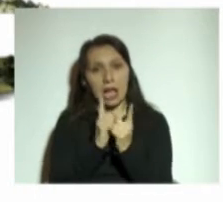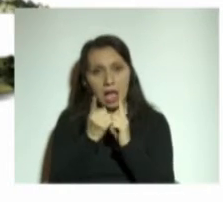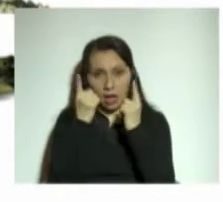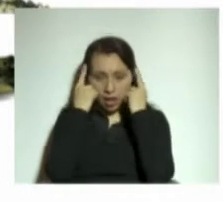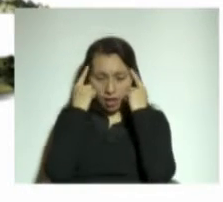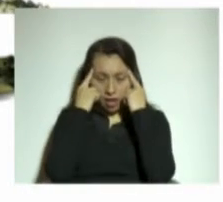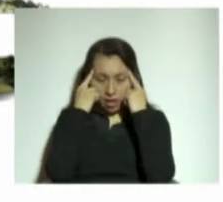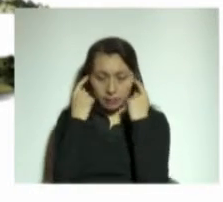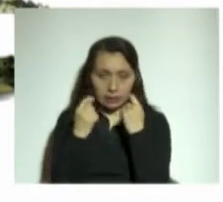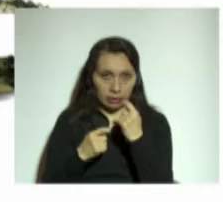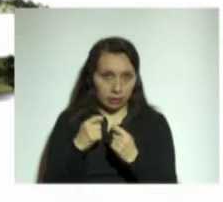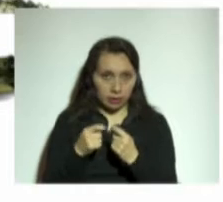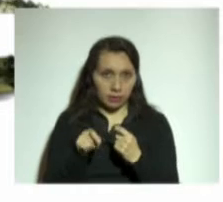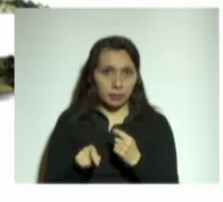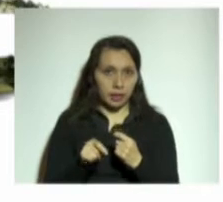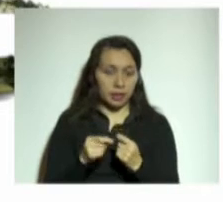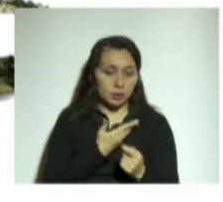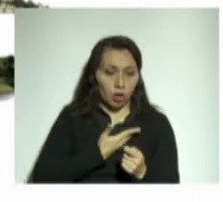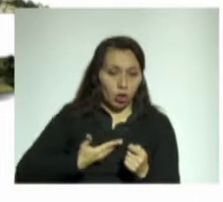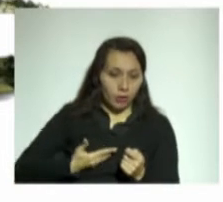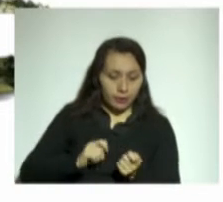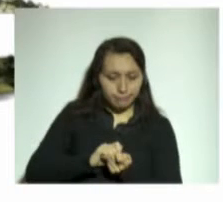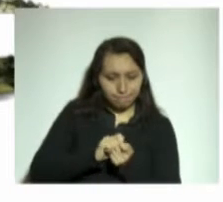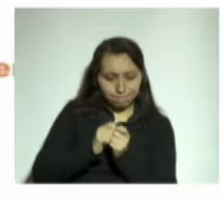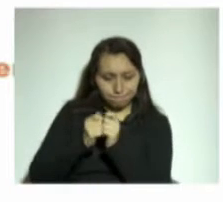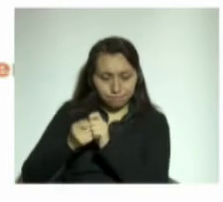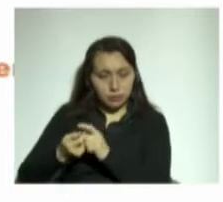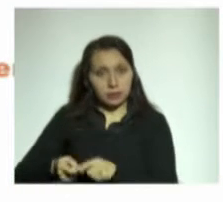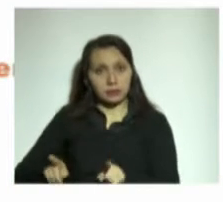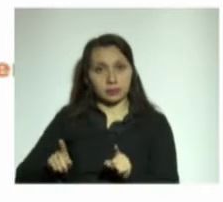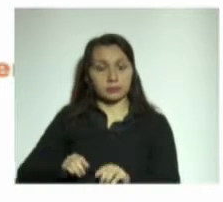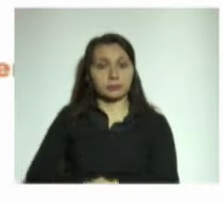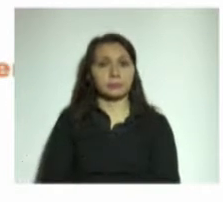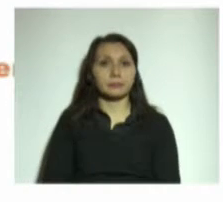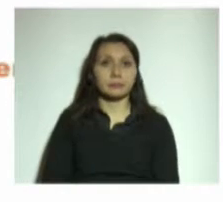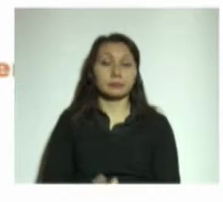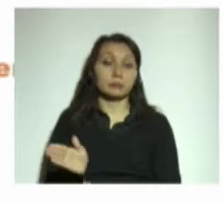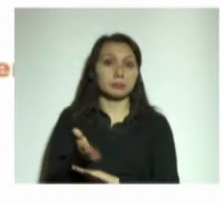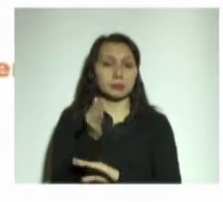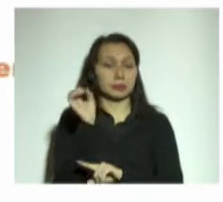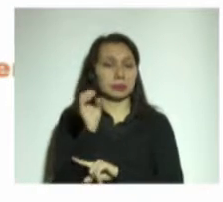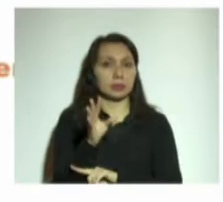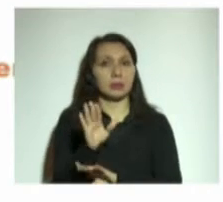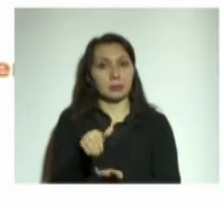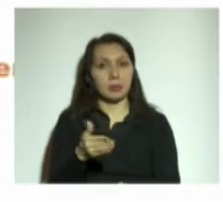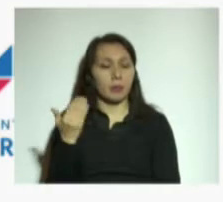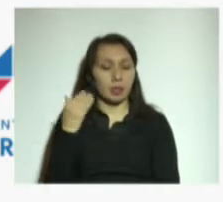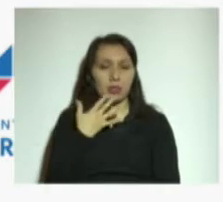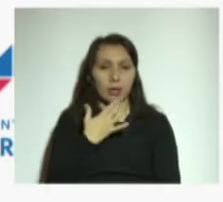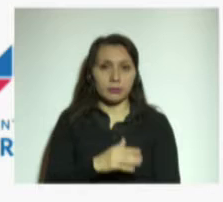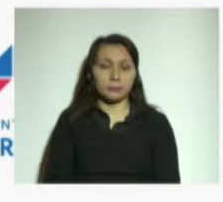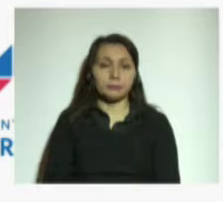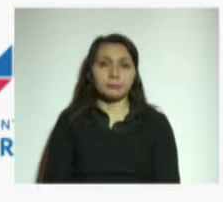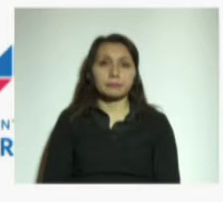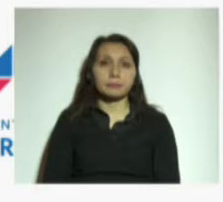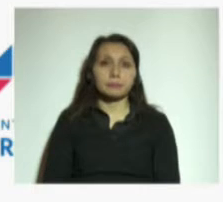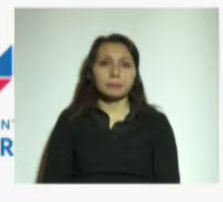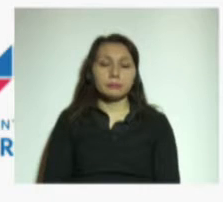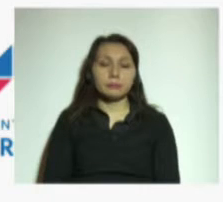un tratamiento de esa gobernanza totalmente diferente. Voy a pasar esta porque es un reflejo de lo que hasta ahora he dicho.